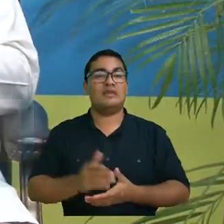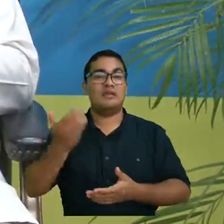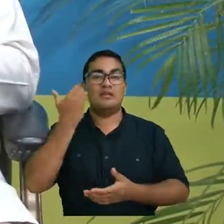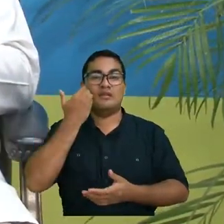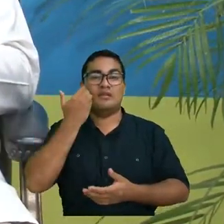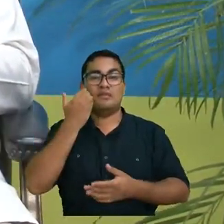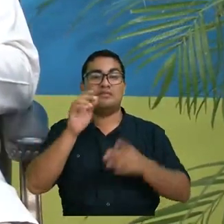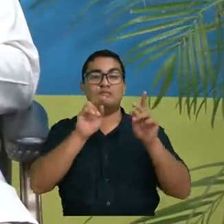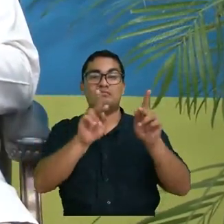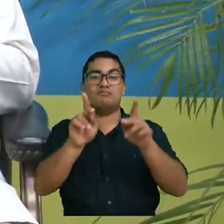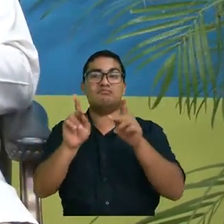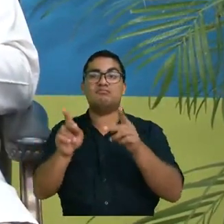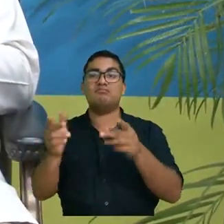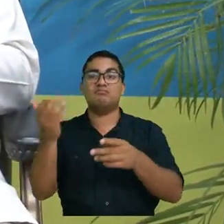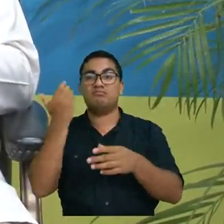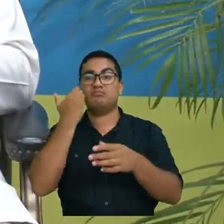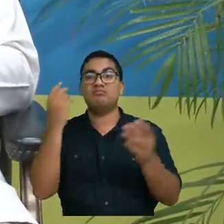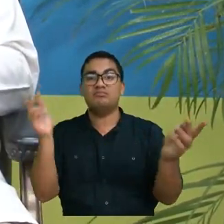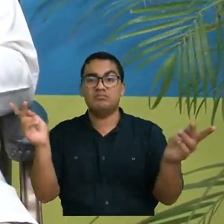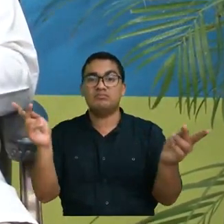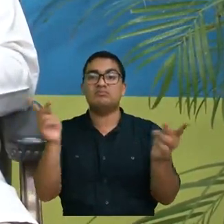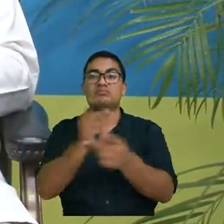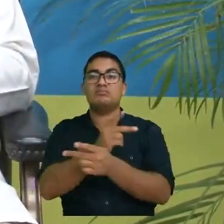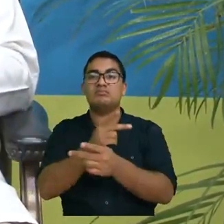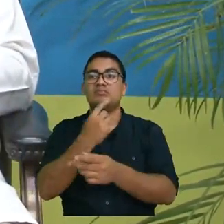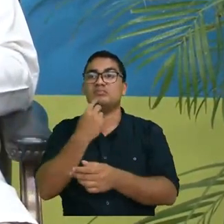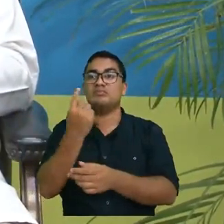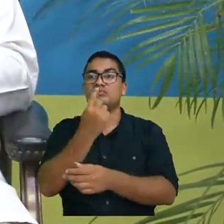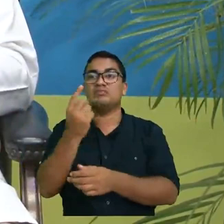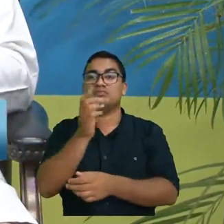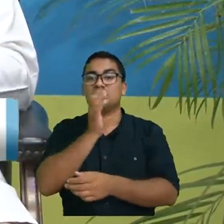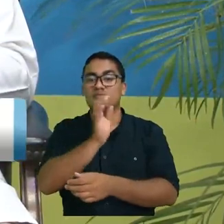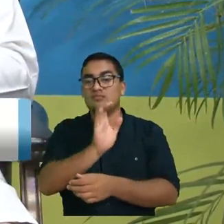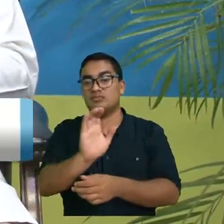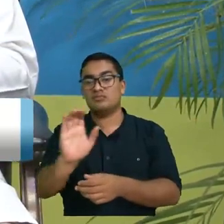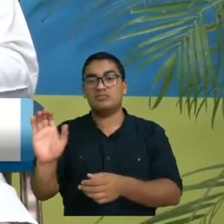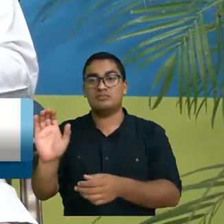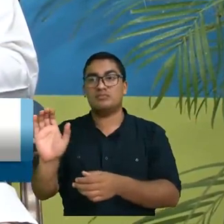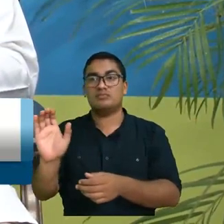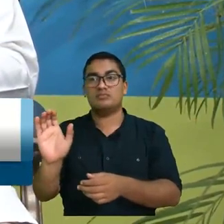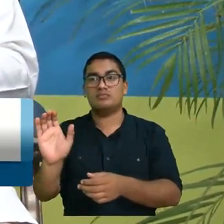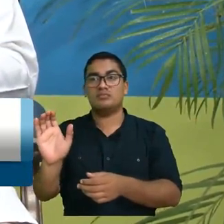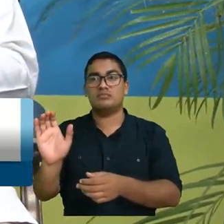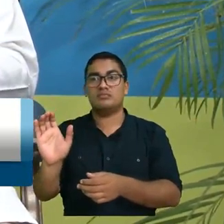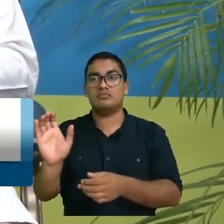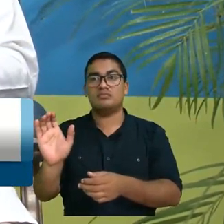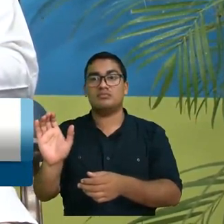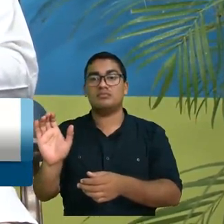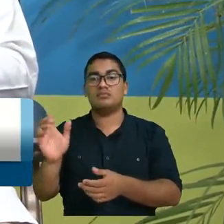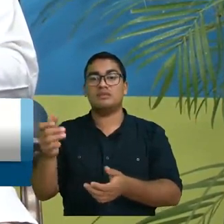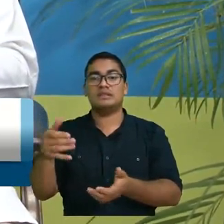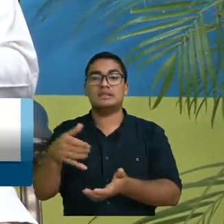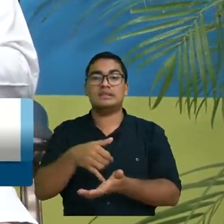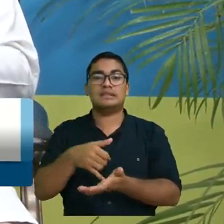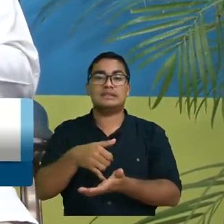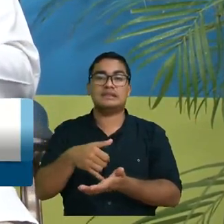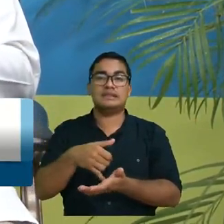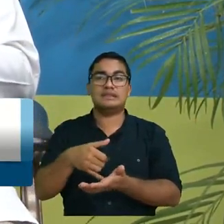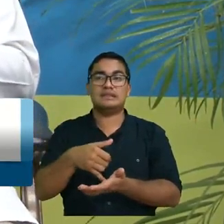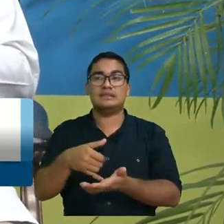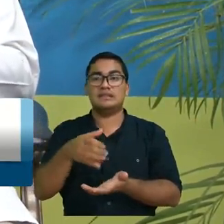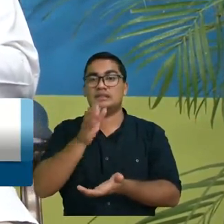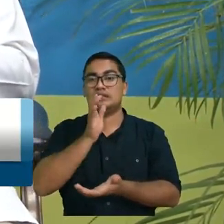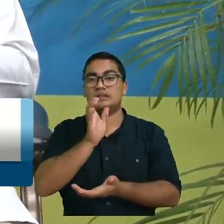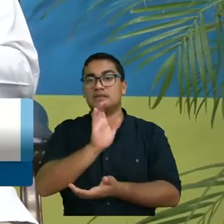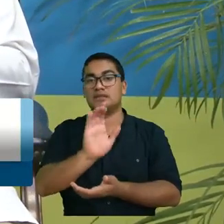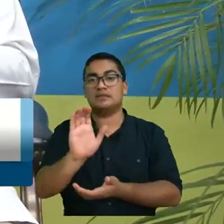que más se agravan siempre son los niños, que tienen su sistema inmunológico todavía inmaduro, porque recordemos que los niños